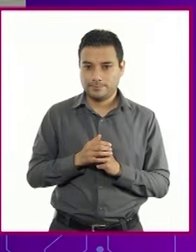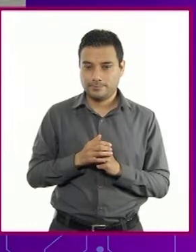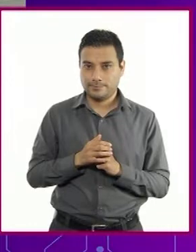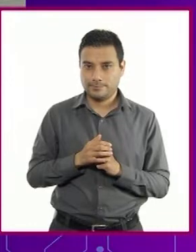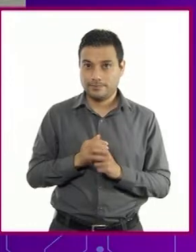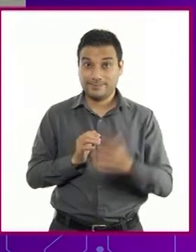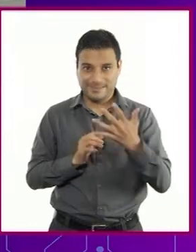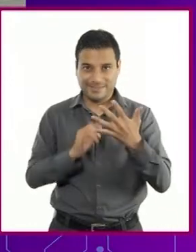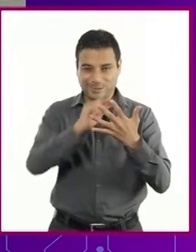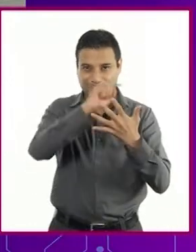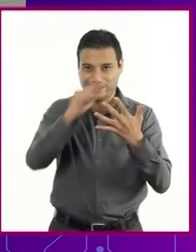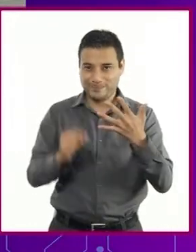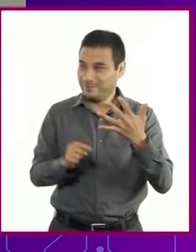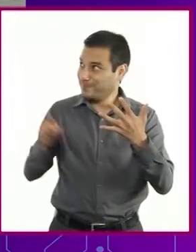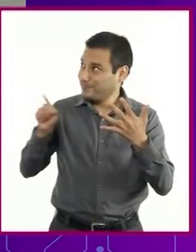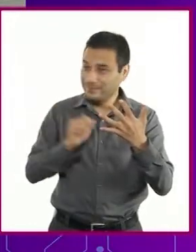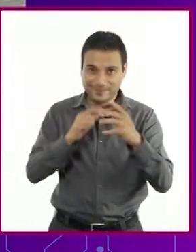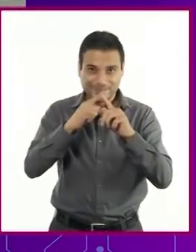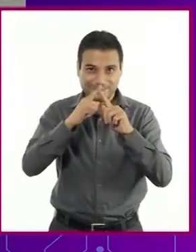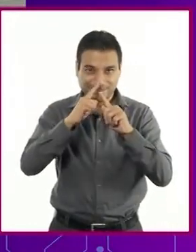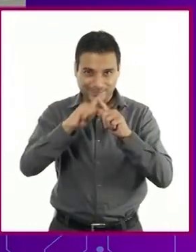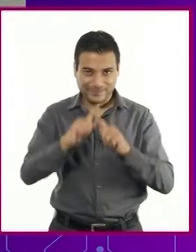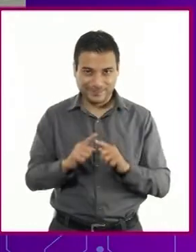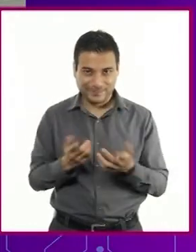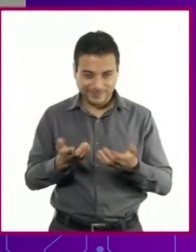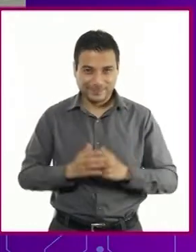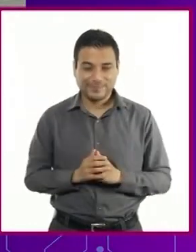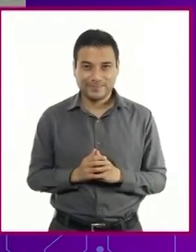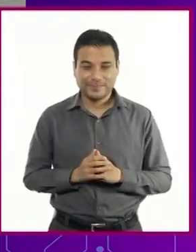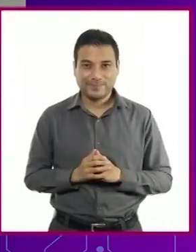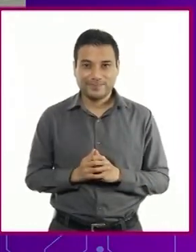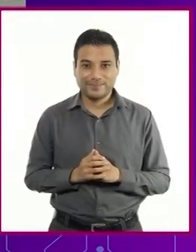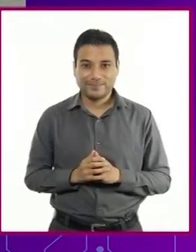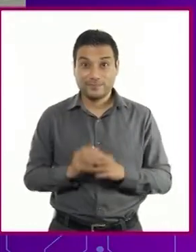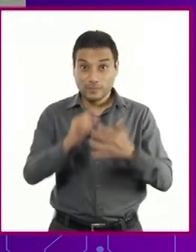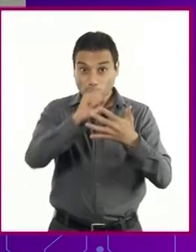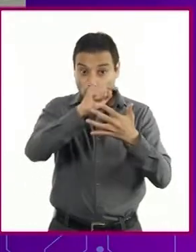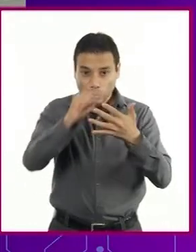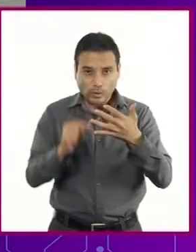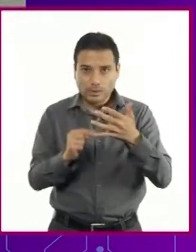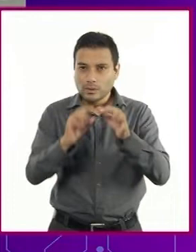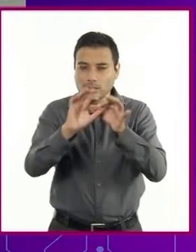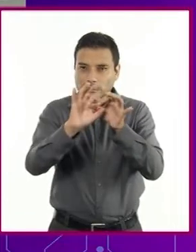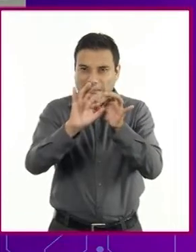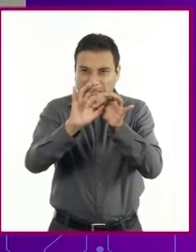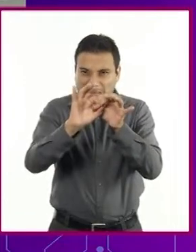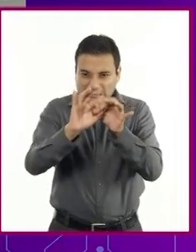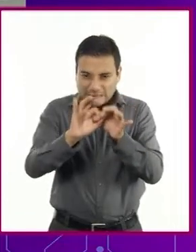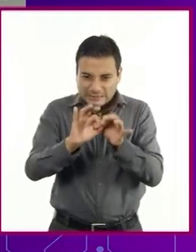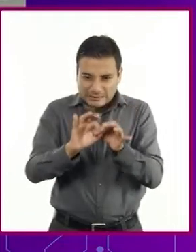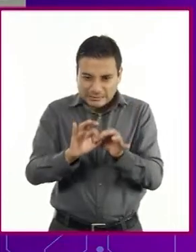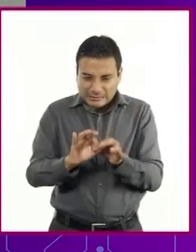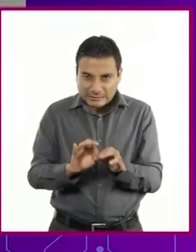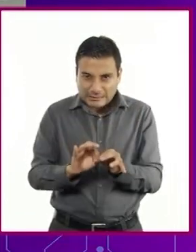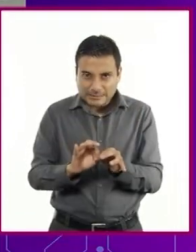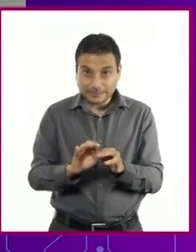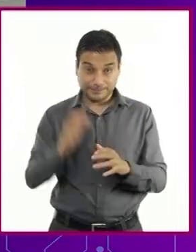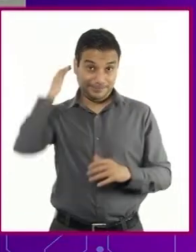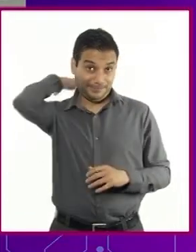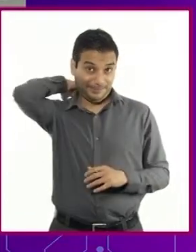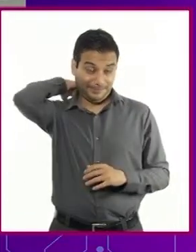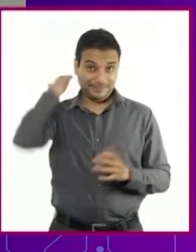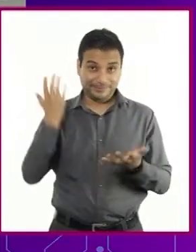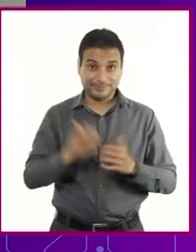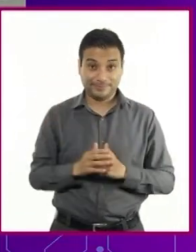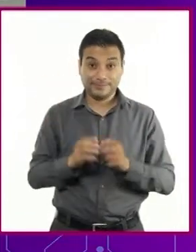sacro y coxis, todas alineadas en el eje central de nuestra espalda,